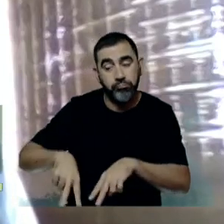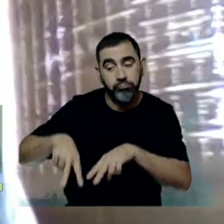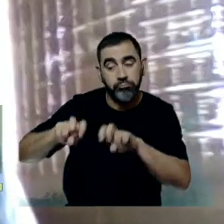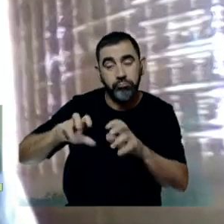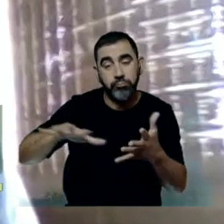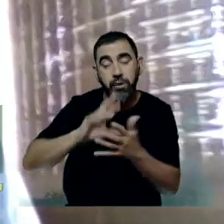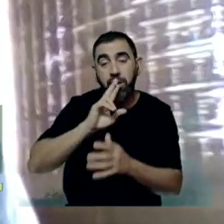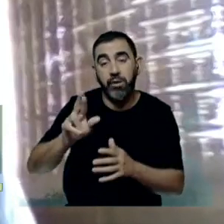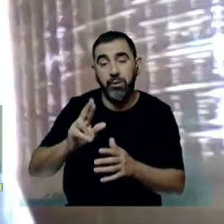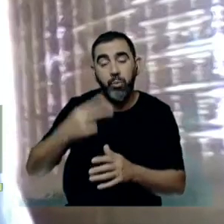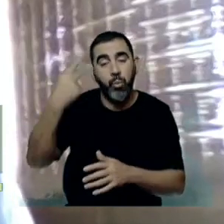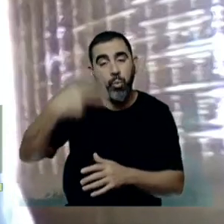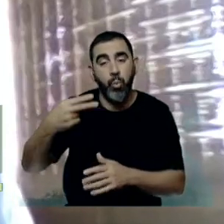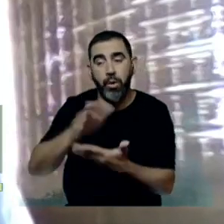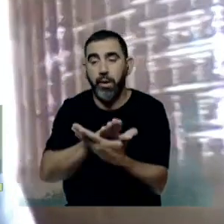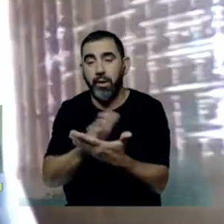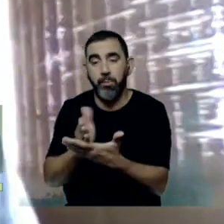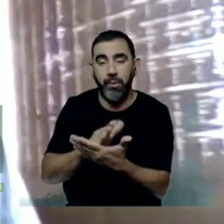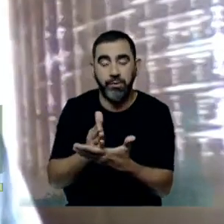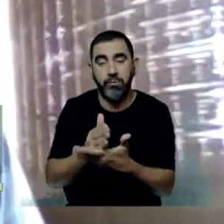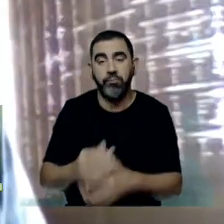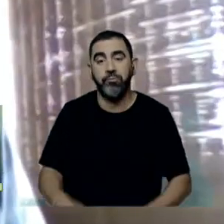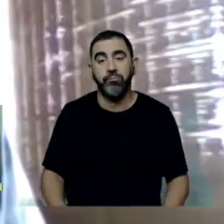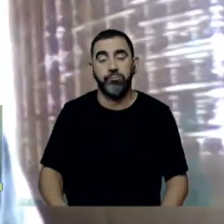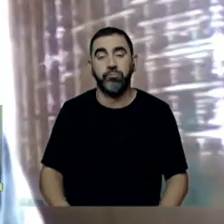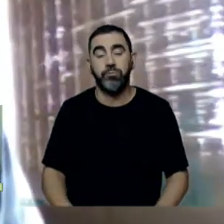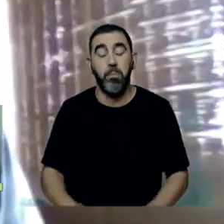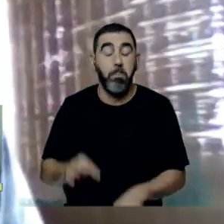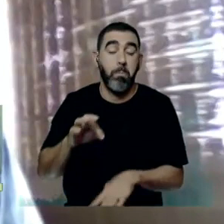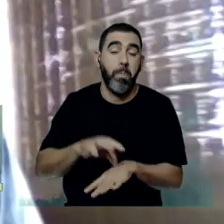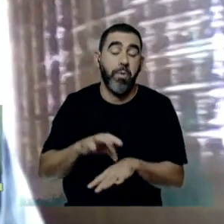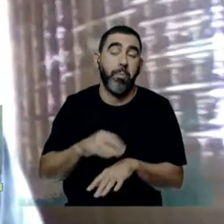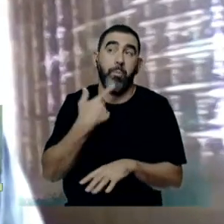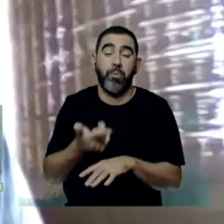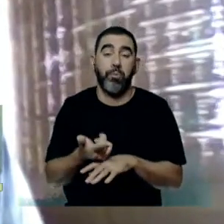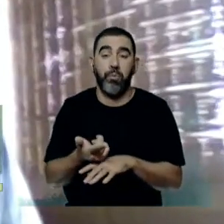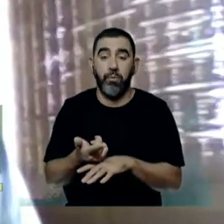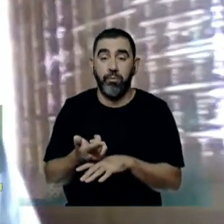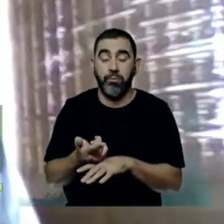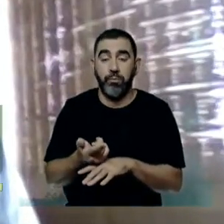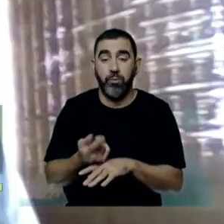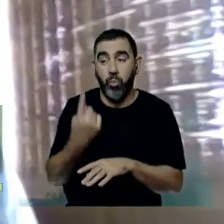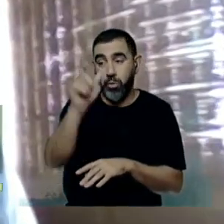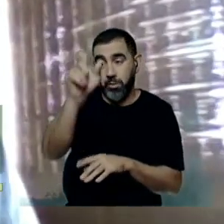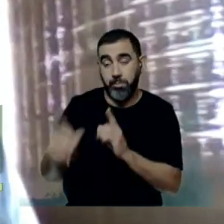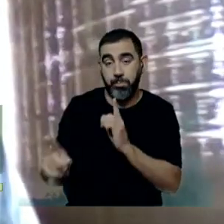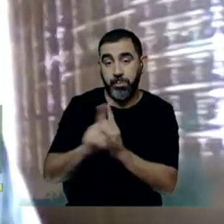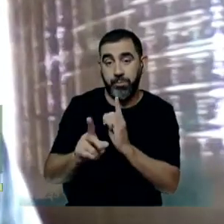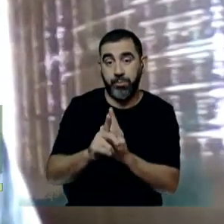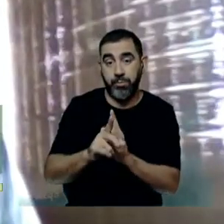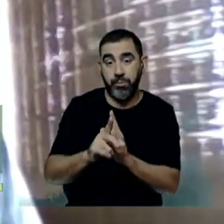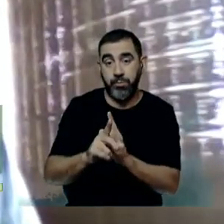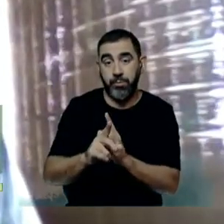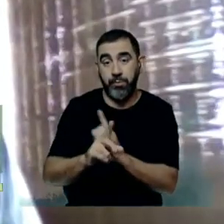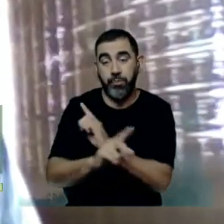esos resultados nunca es imparcial. Un médico cuando se enfrenta a un paciente no